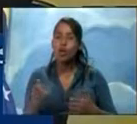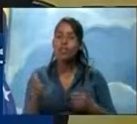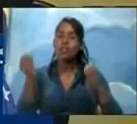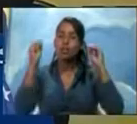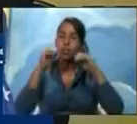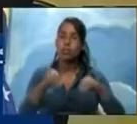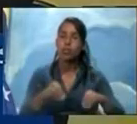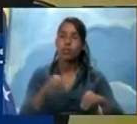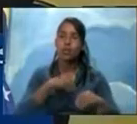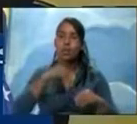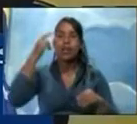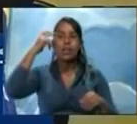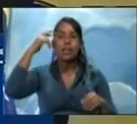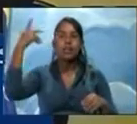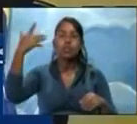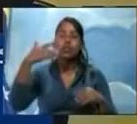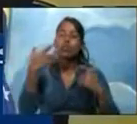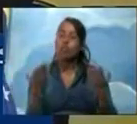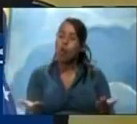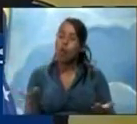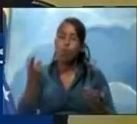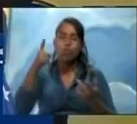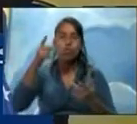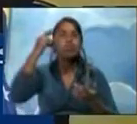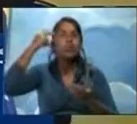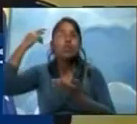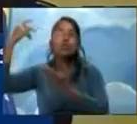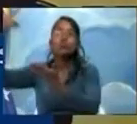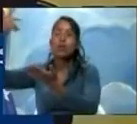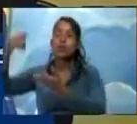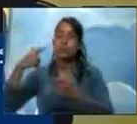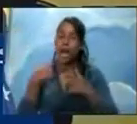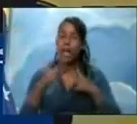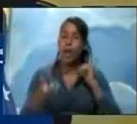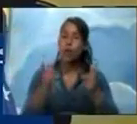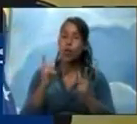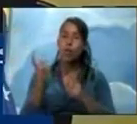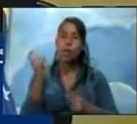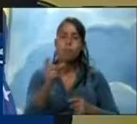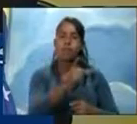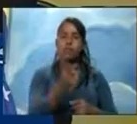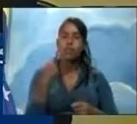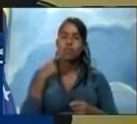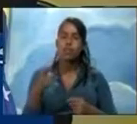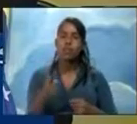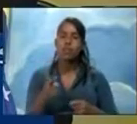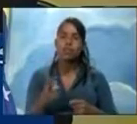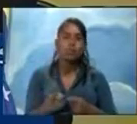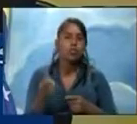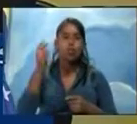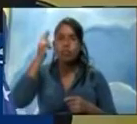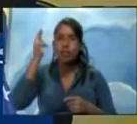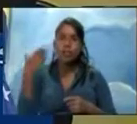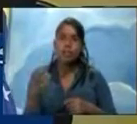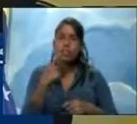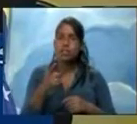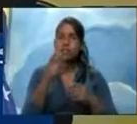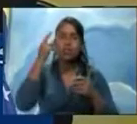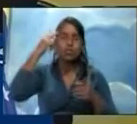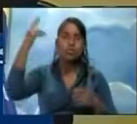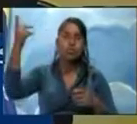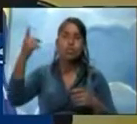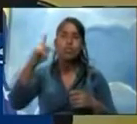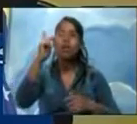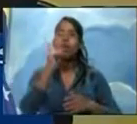indica el sueño o los sueños. Hay algunas personas que tergiversan los sueños. El